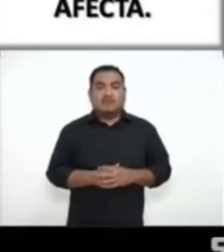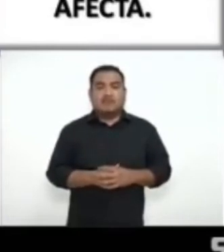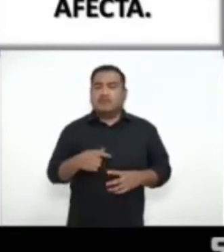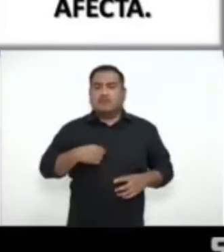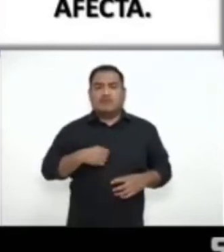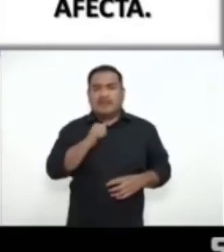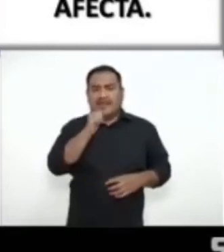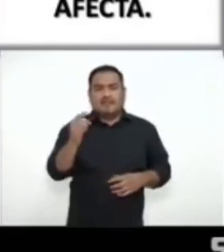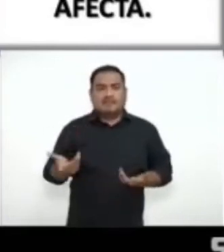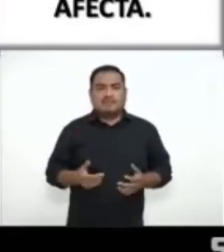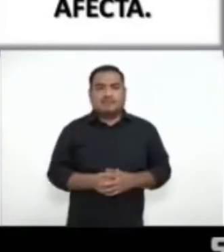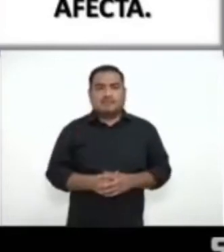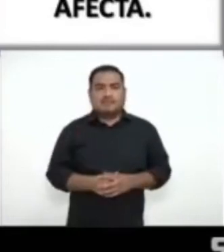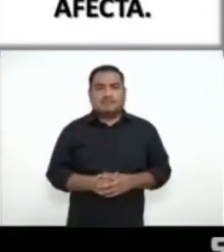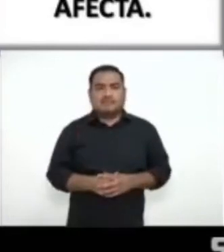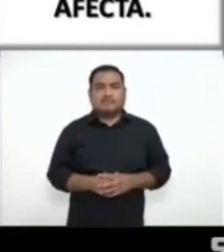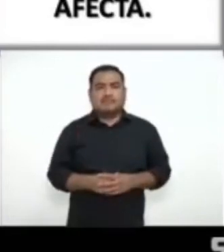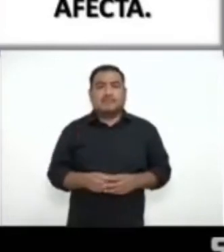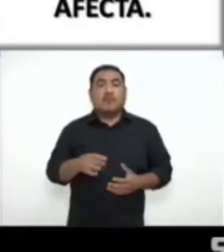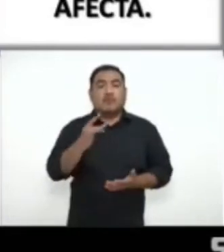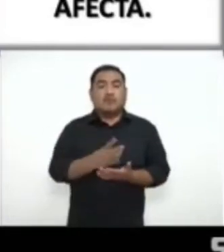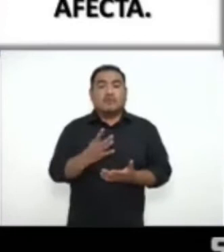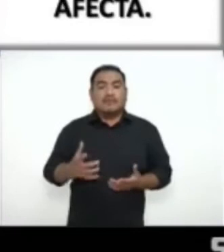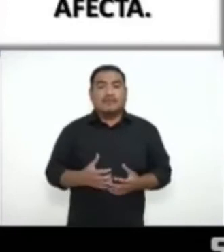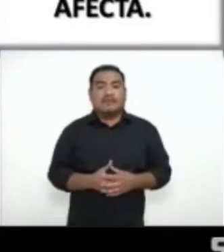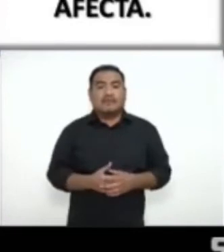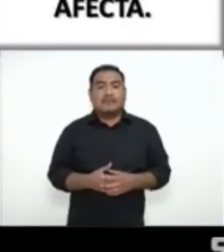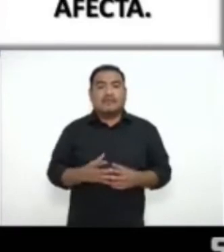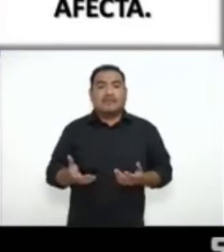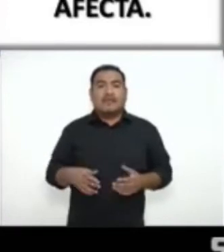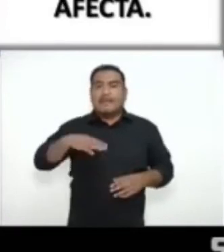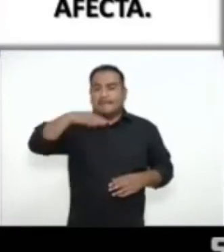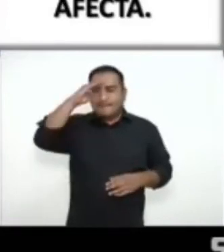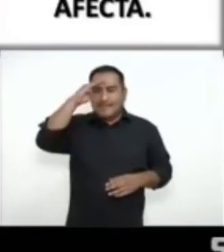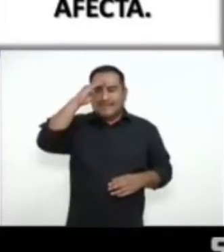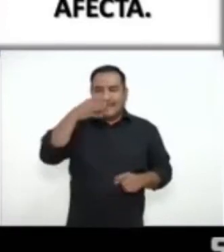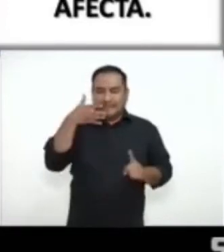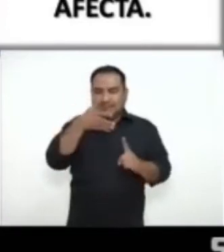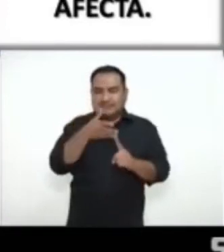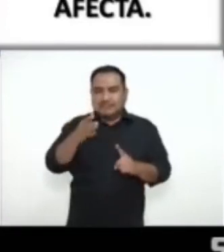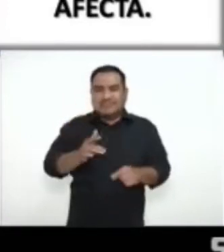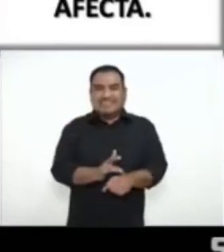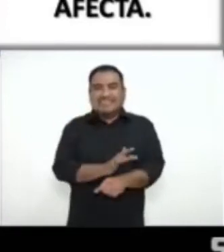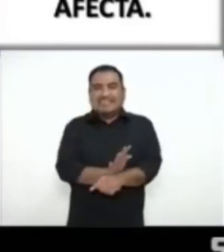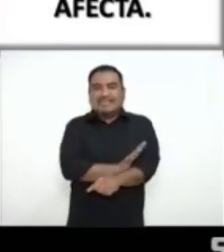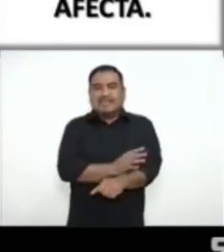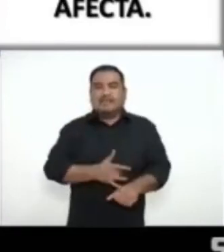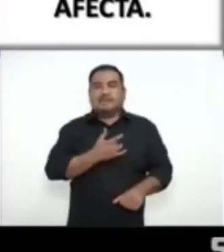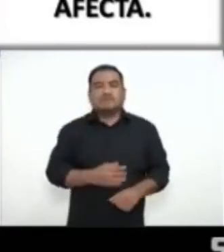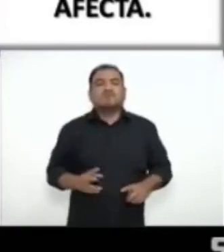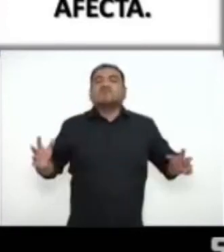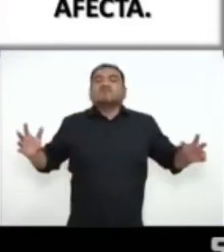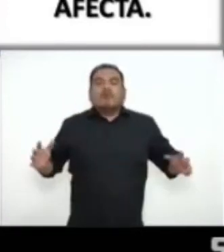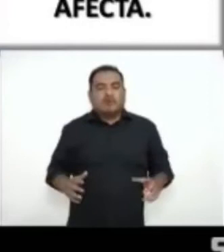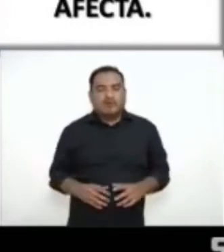nada, nada. Es únicamente concentrarme en esta sensación. Ni respira profundo, ni